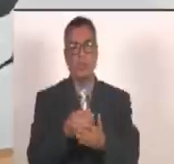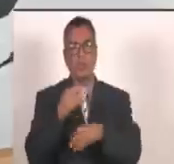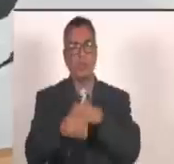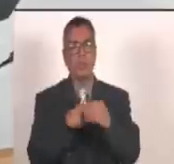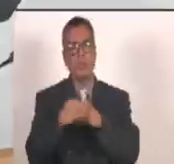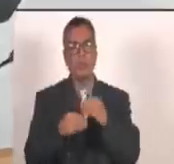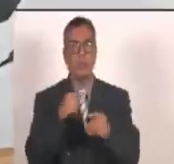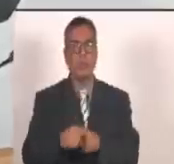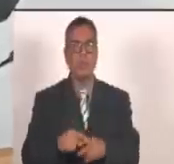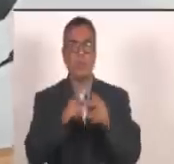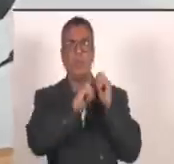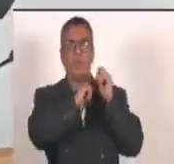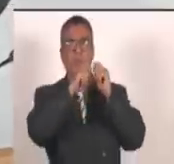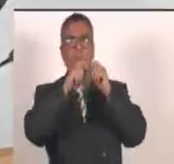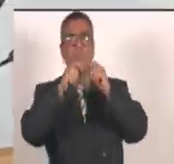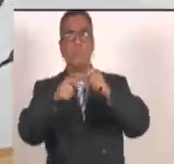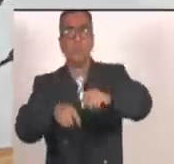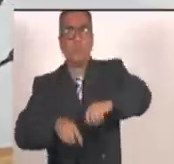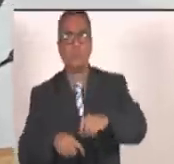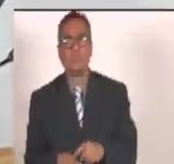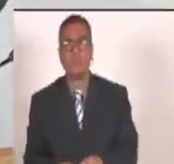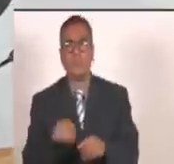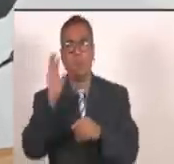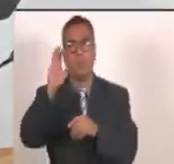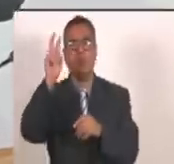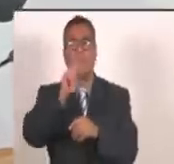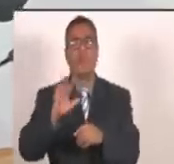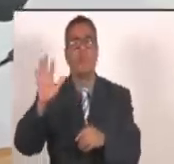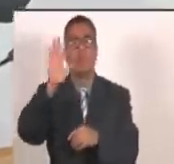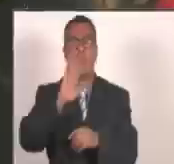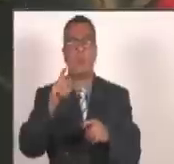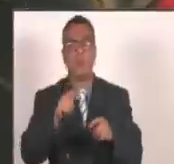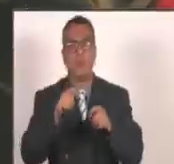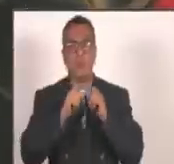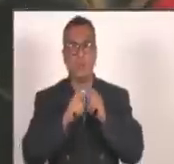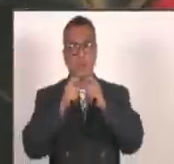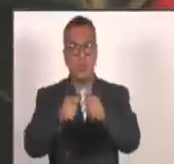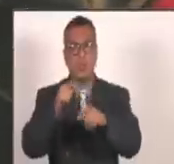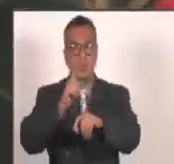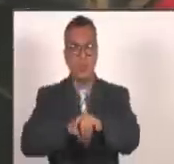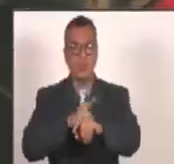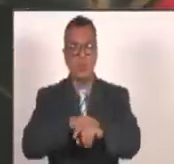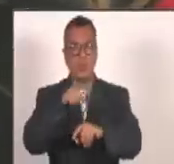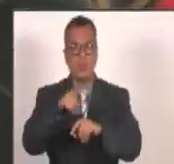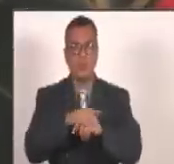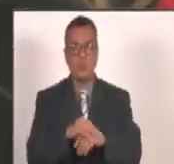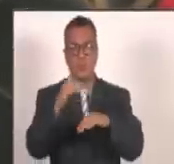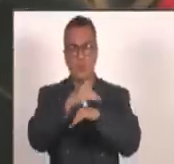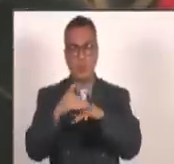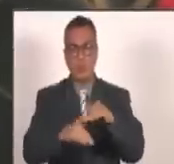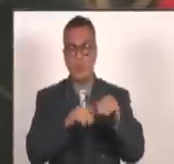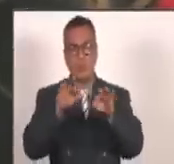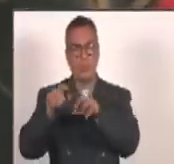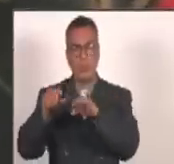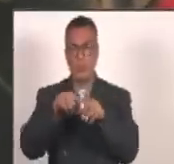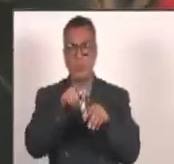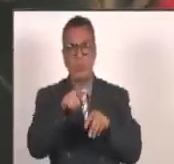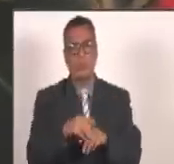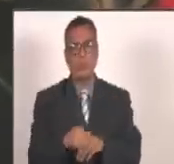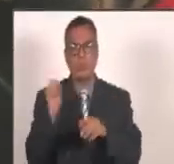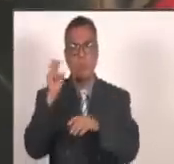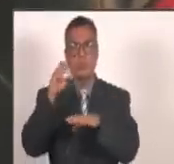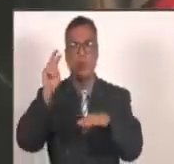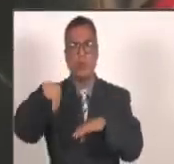cumplir cabalmente la responsabilidad que la patria venezolana le asigna en estos momentos como subsecretario de